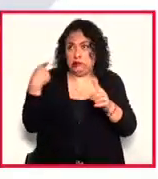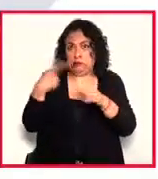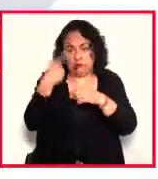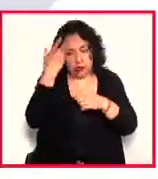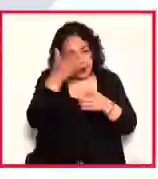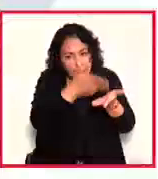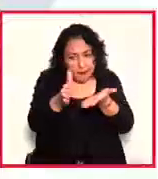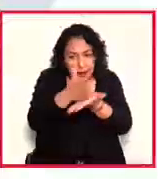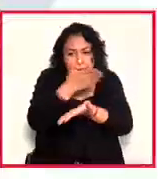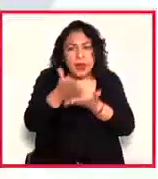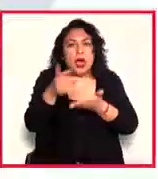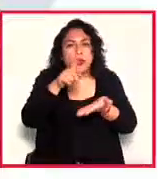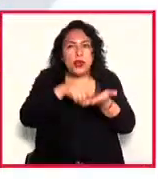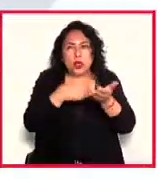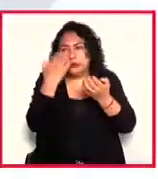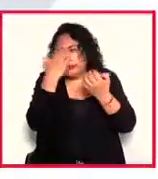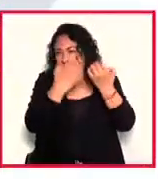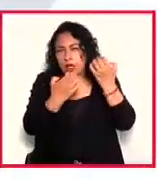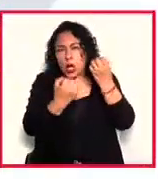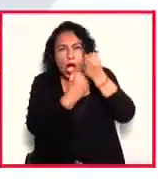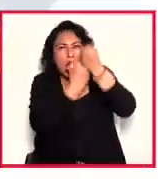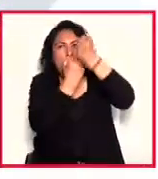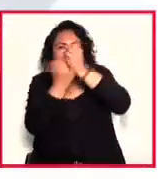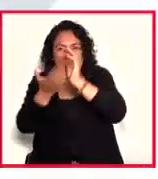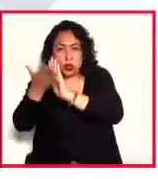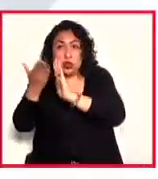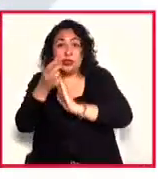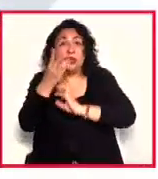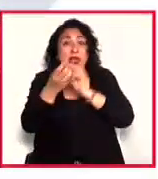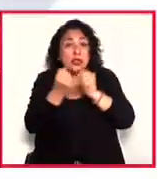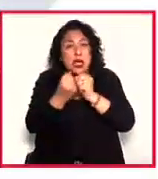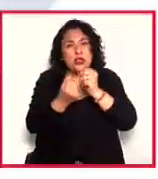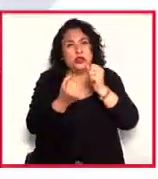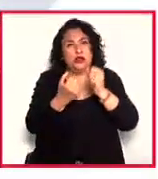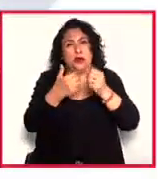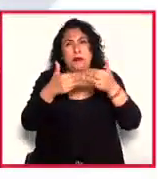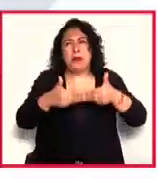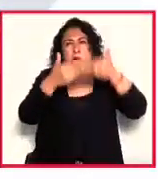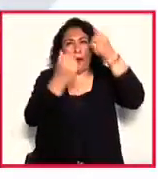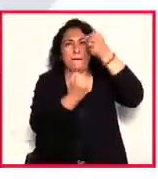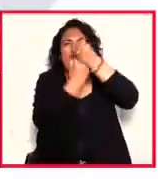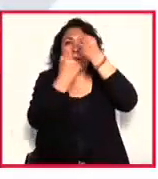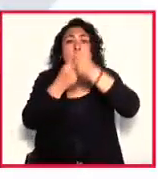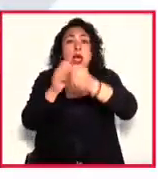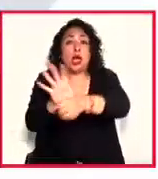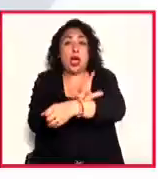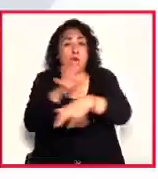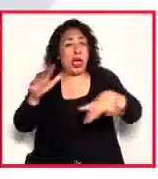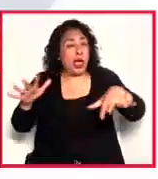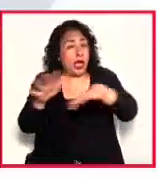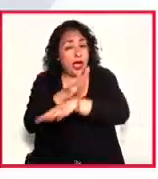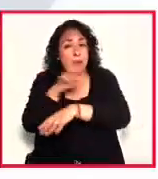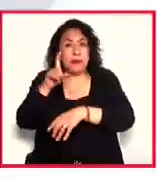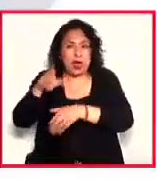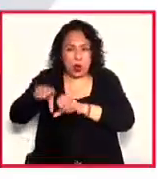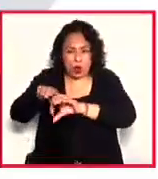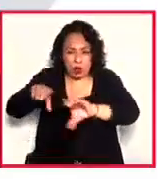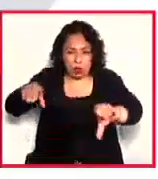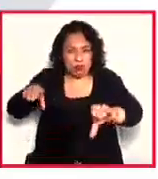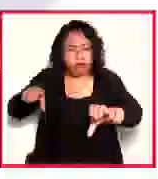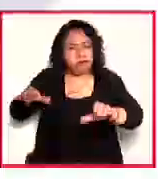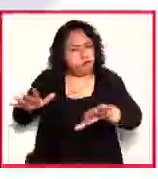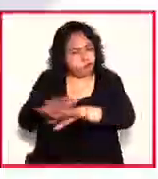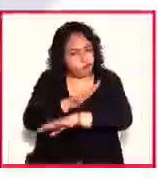estudios estructurales y en 3 años se reforzaron los muros, se cambió la instalación eléctrica e hidráulica, se adaptaron